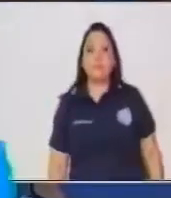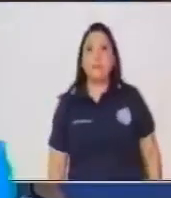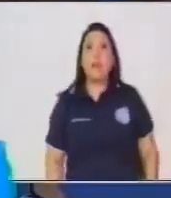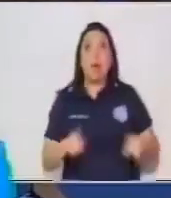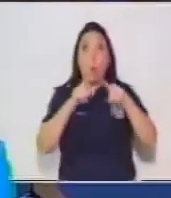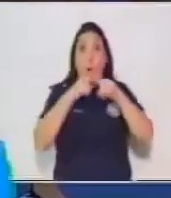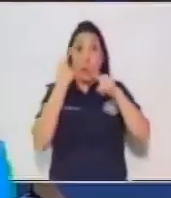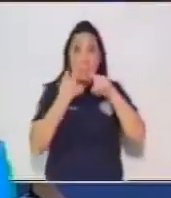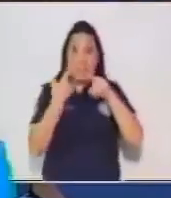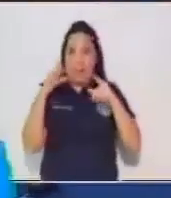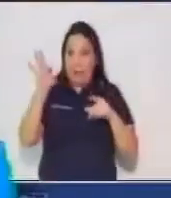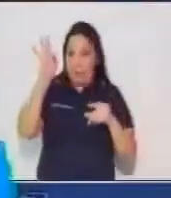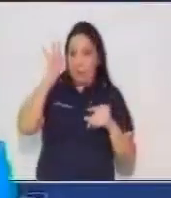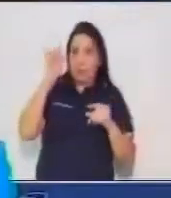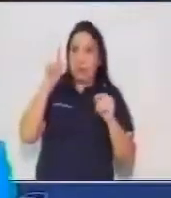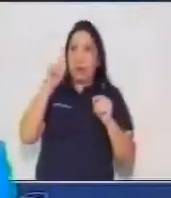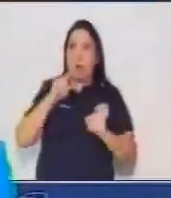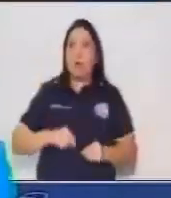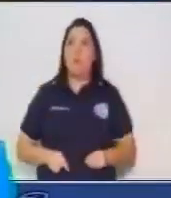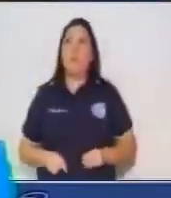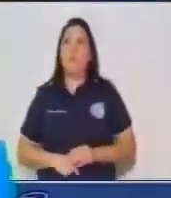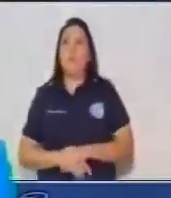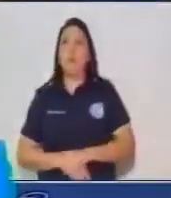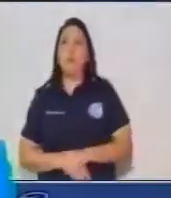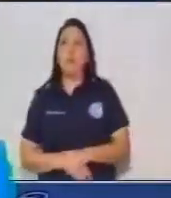la medida, le escribo